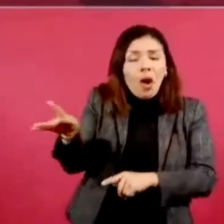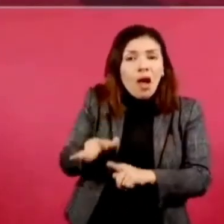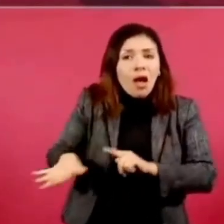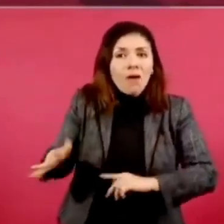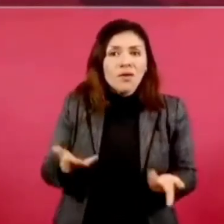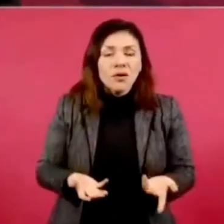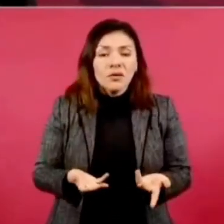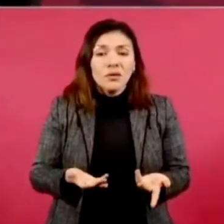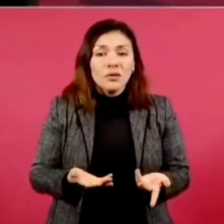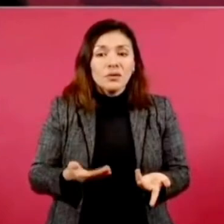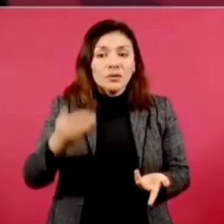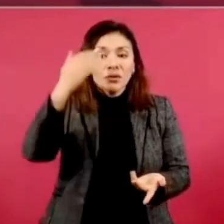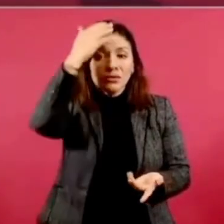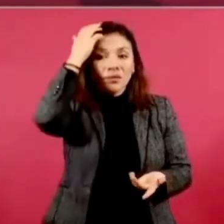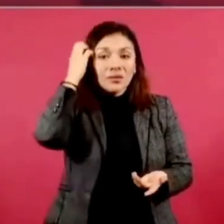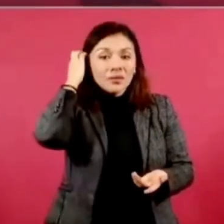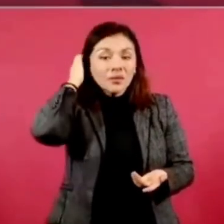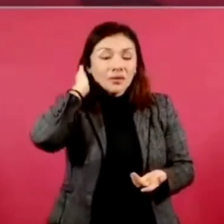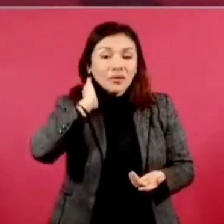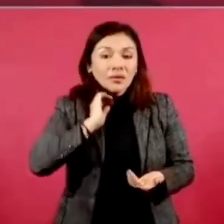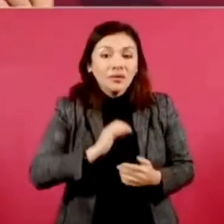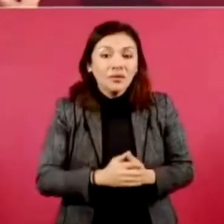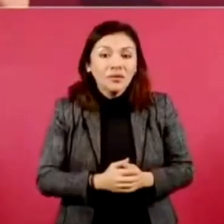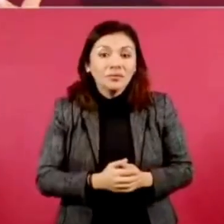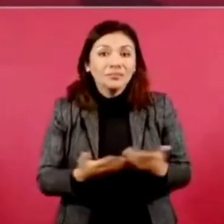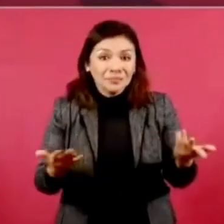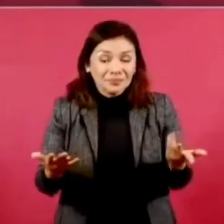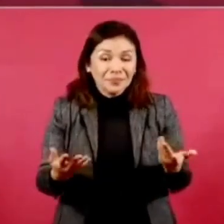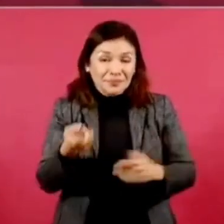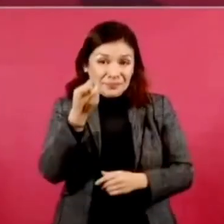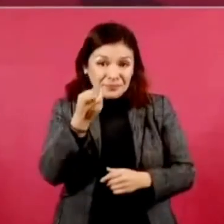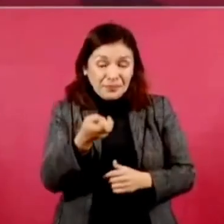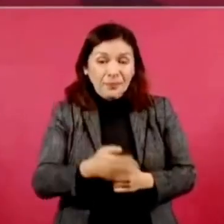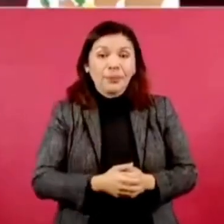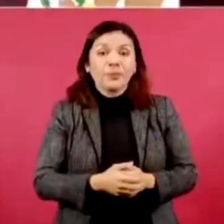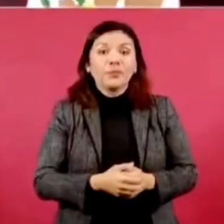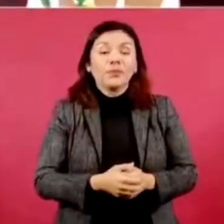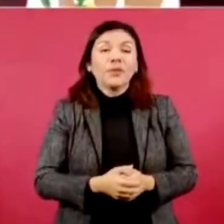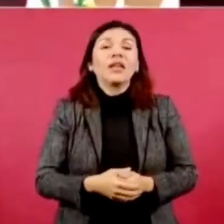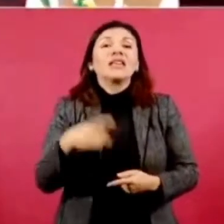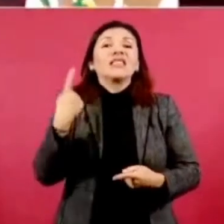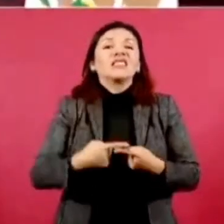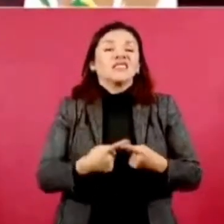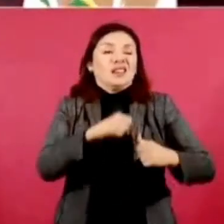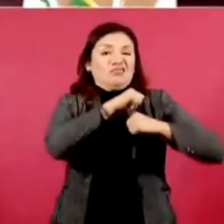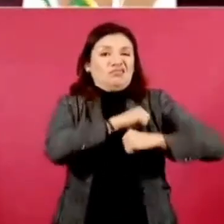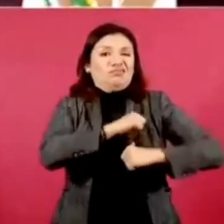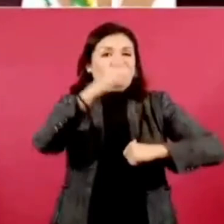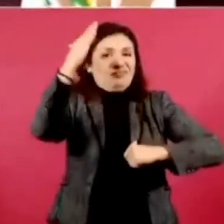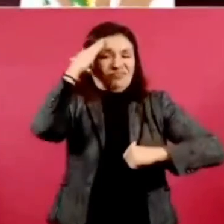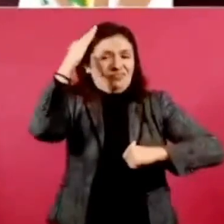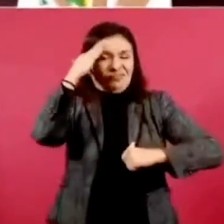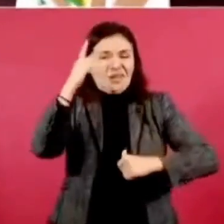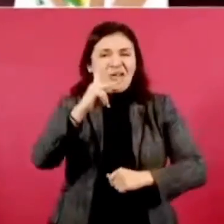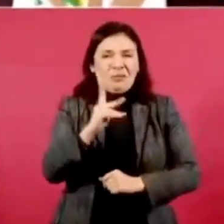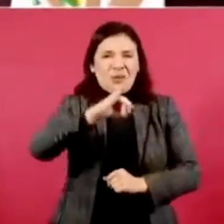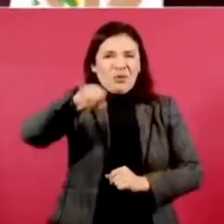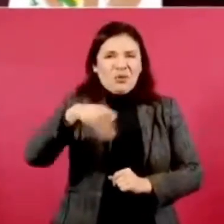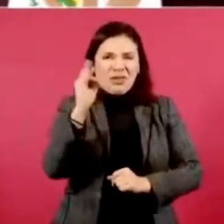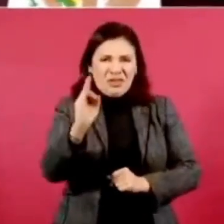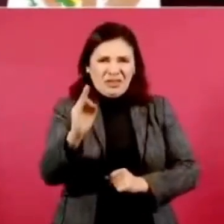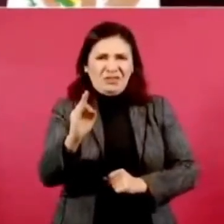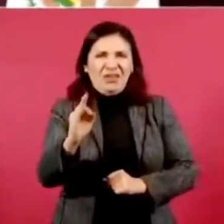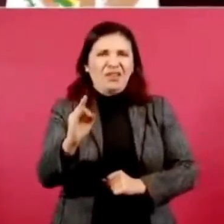Entonces, en el caso de los funcionarios del Poder Judicial y de estos